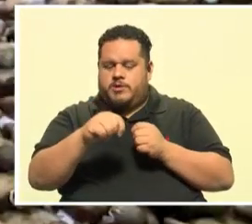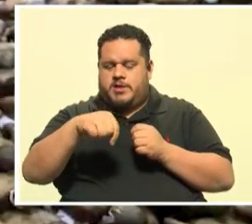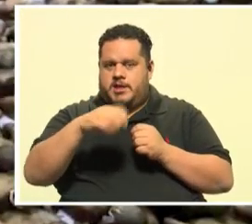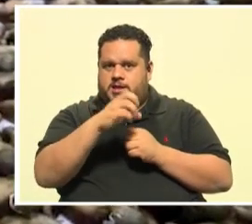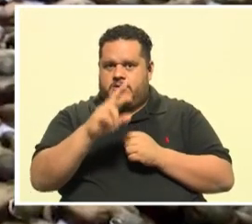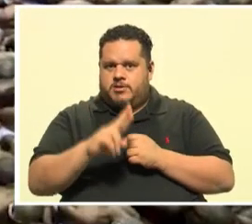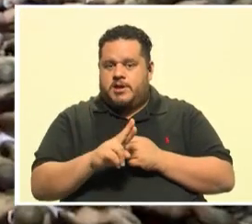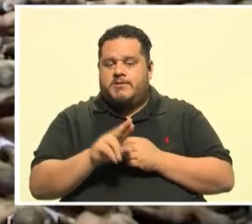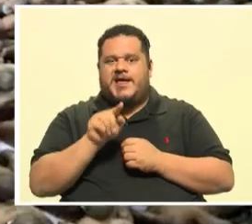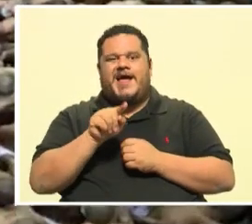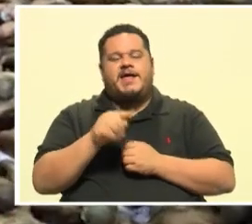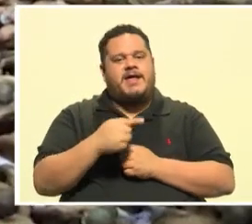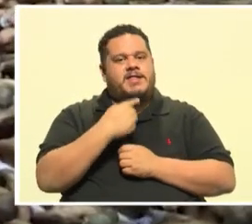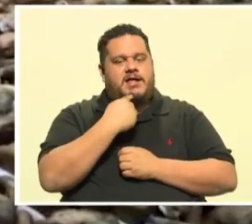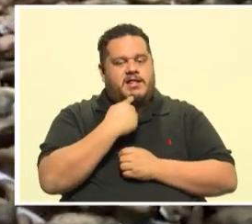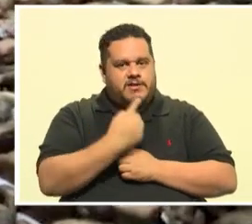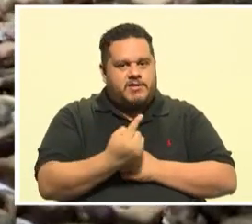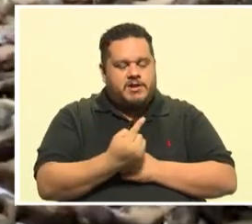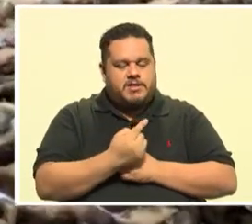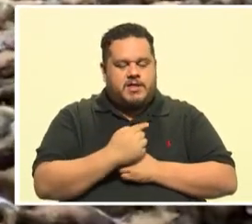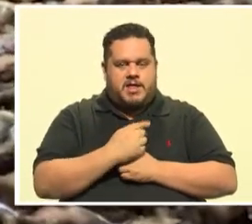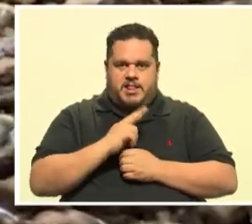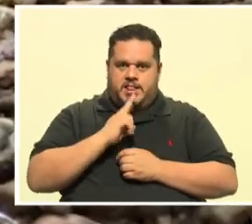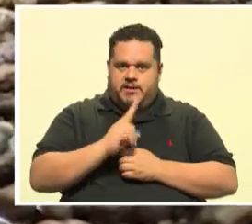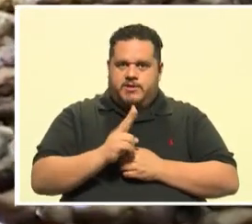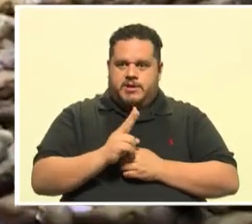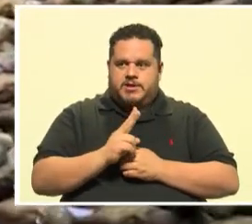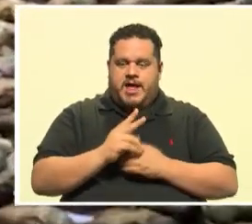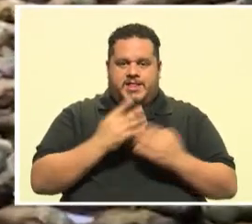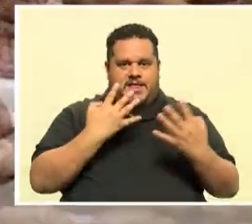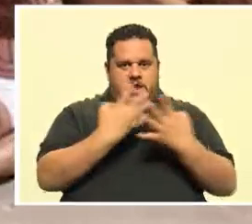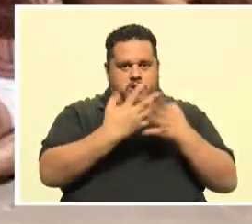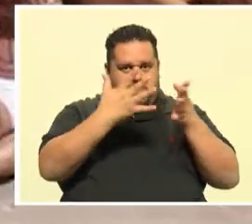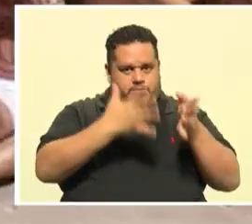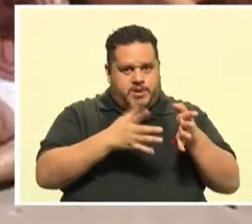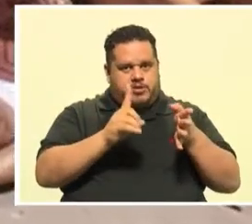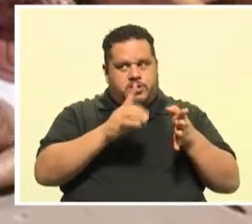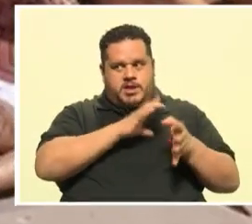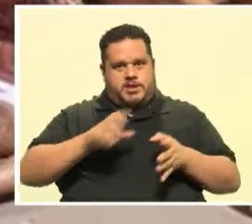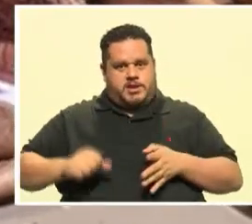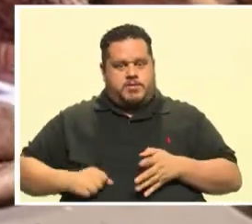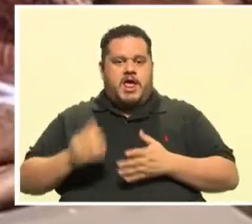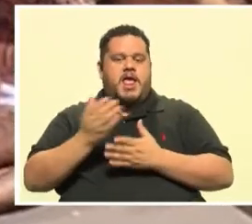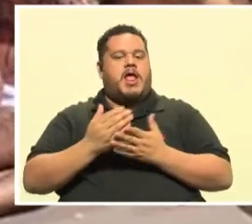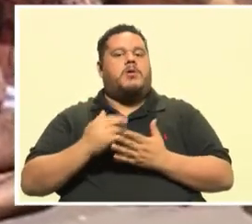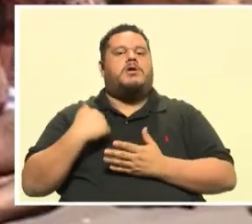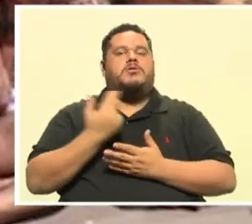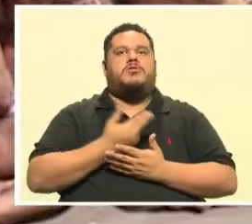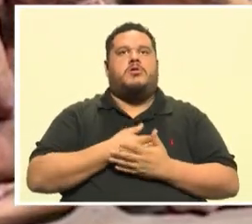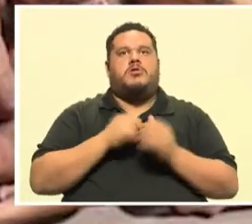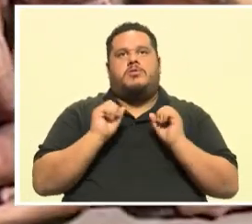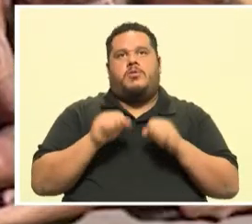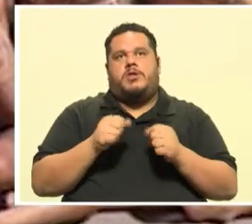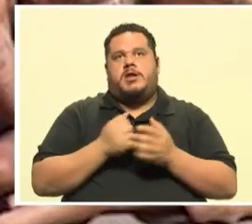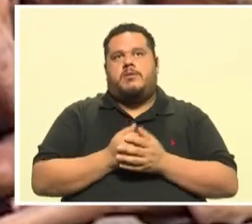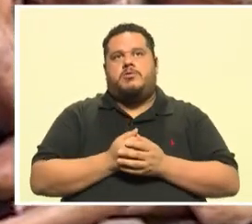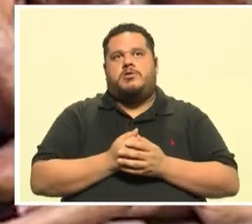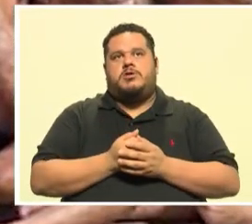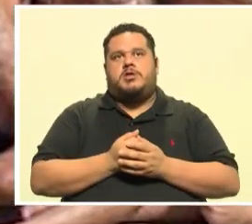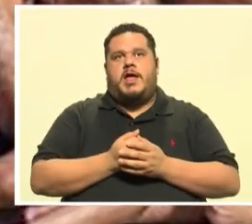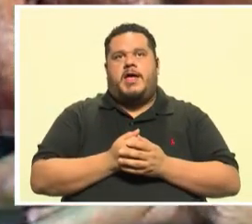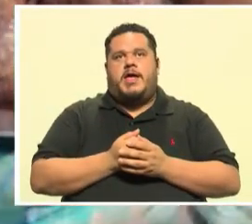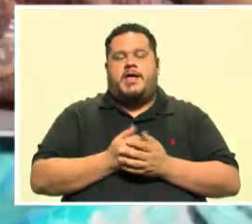¿no? Más difícil es cruzar el territorio de México, porque hay mucha vigilancia en el sur, en los estados mexicanos